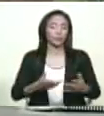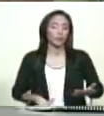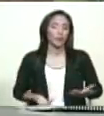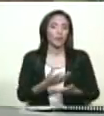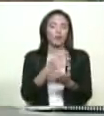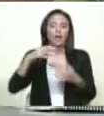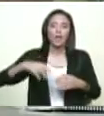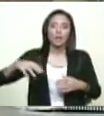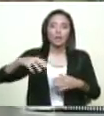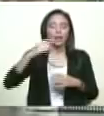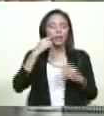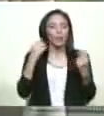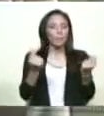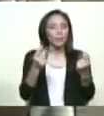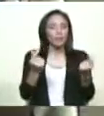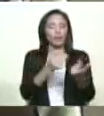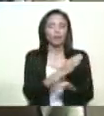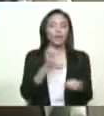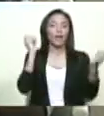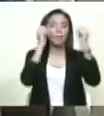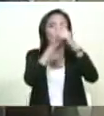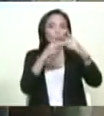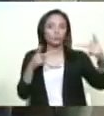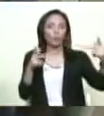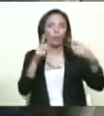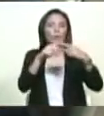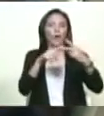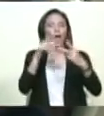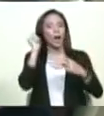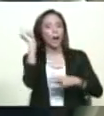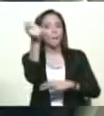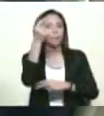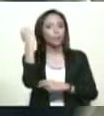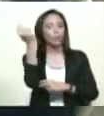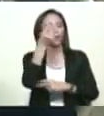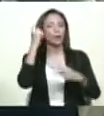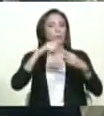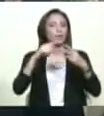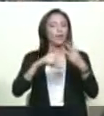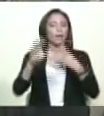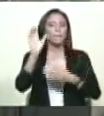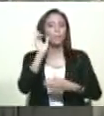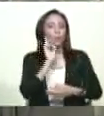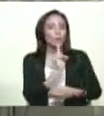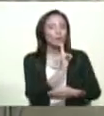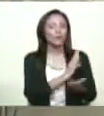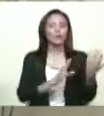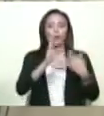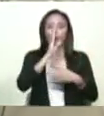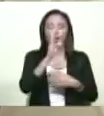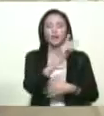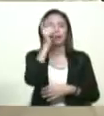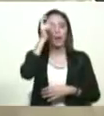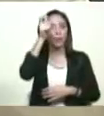pendientes de amazonas apure bolívar barinas guárico